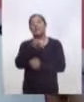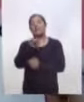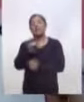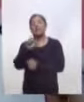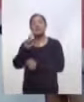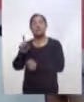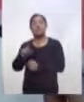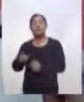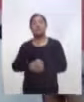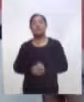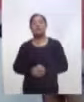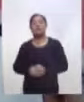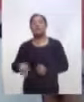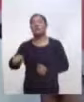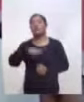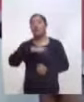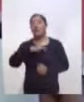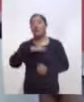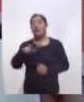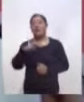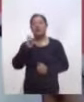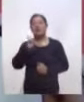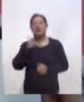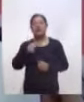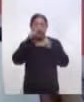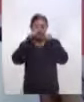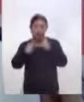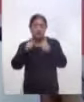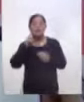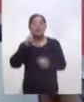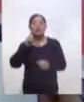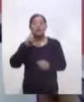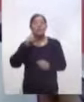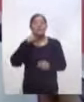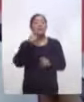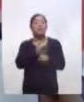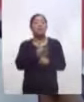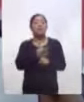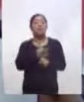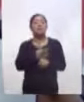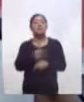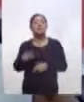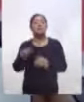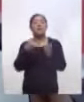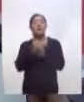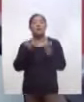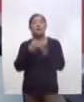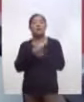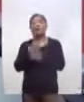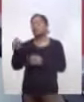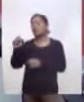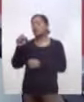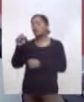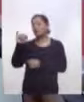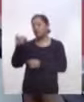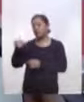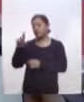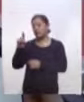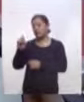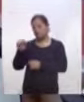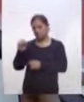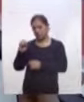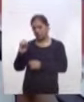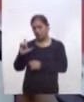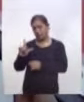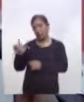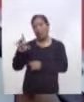punto de arrancar los programas que tienen que ver con la atención a la violencia, que es el programa de PAIMEF, con recursos subsidiados por Indesol. Estamos a punto de arrancar ya